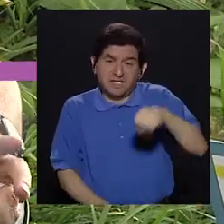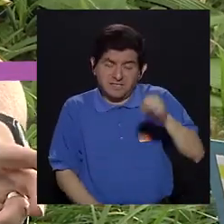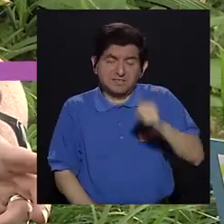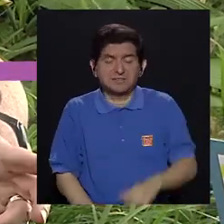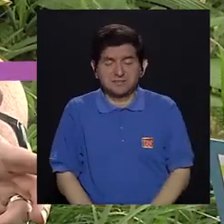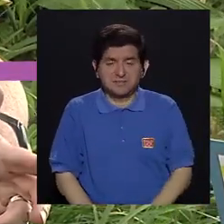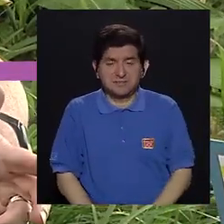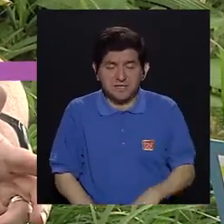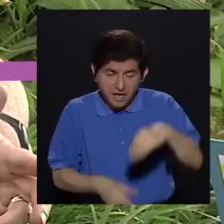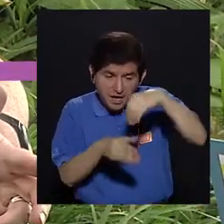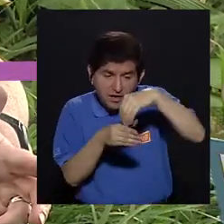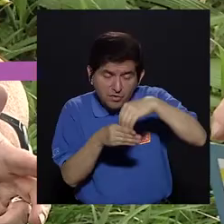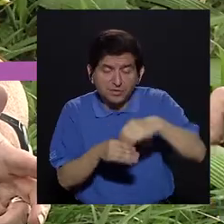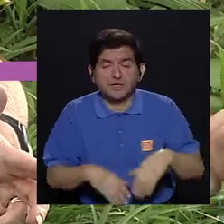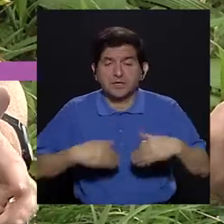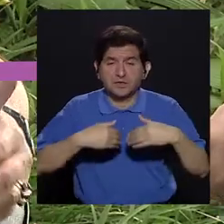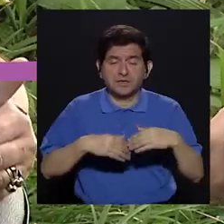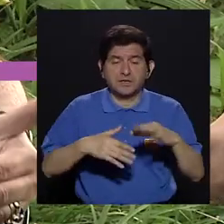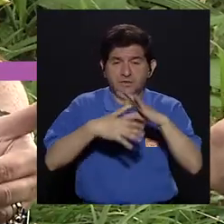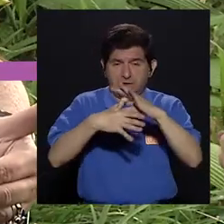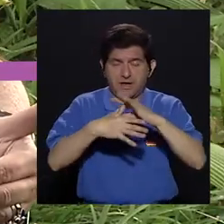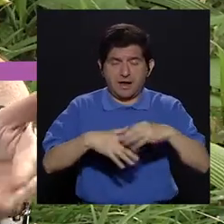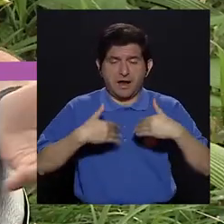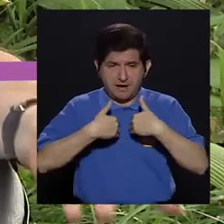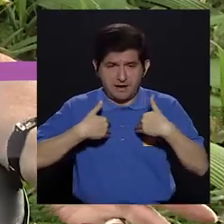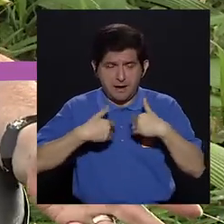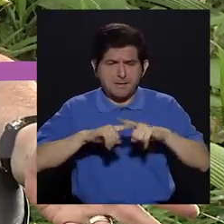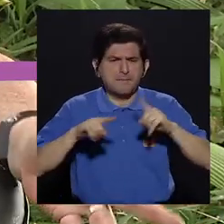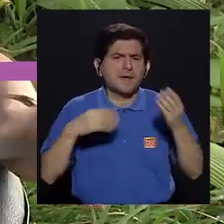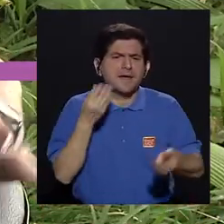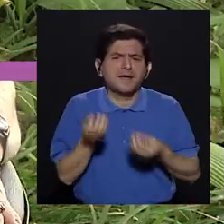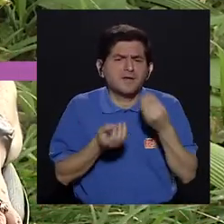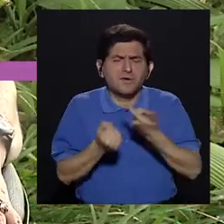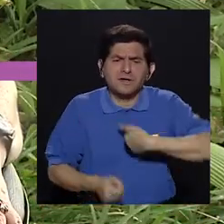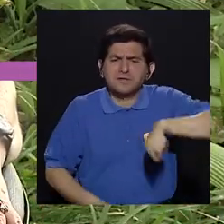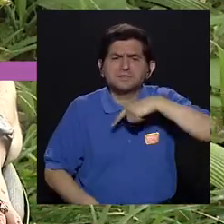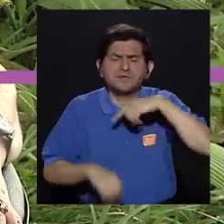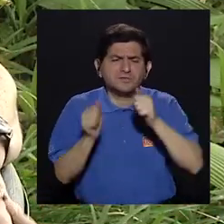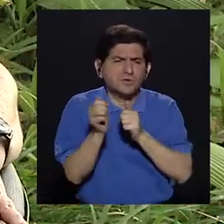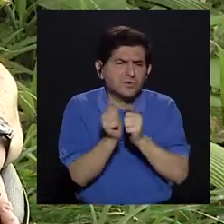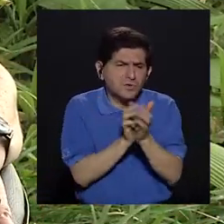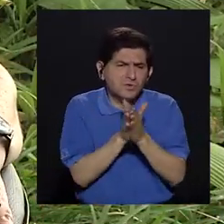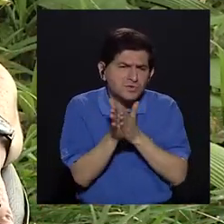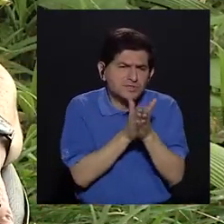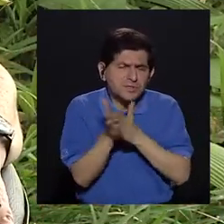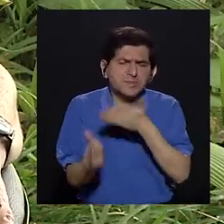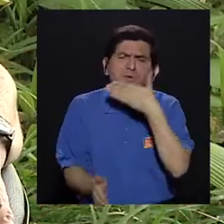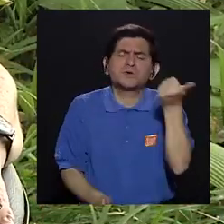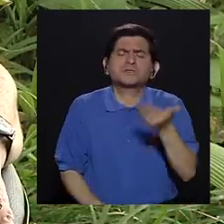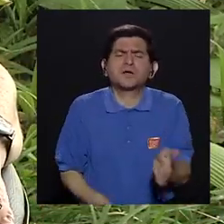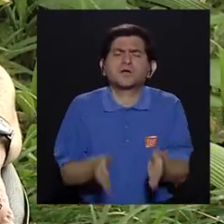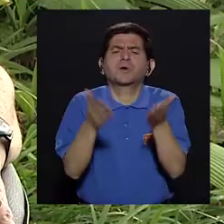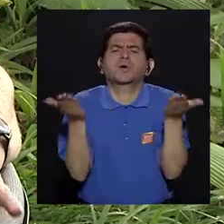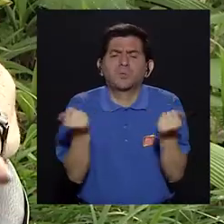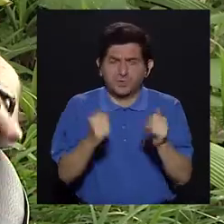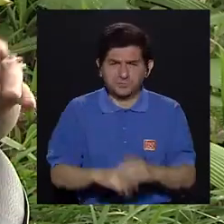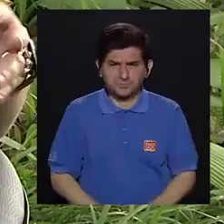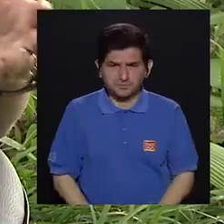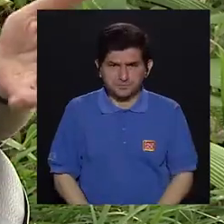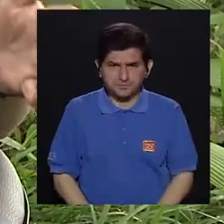aprovecha el hierro de origen animal. Pero entonces, ¿qué hacemos para lograr aprovecharlo mejor?